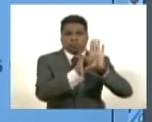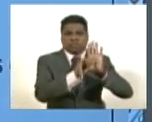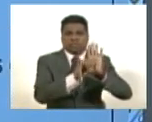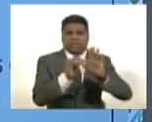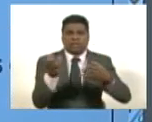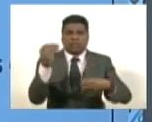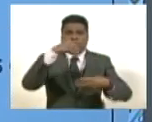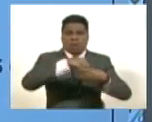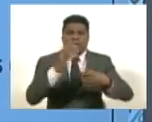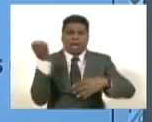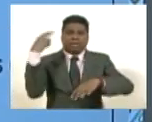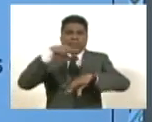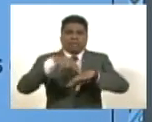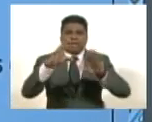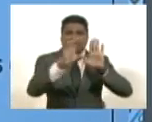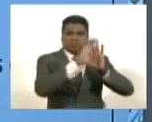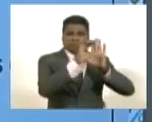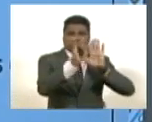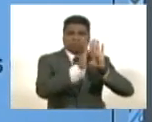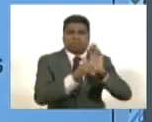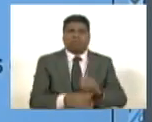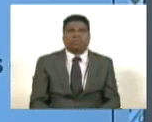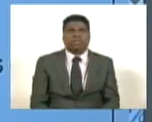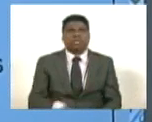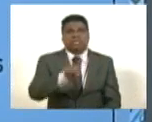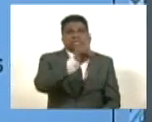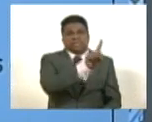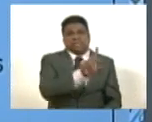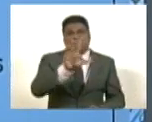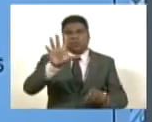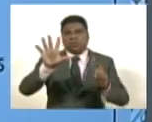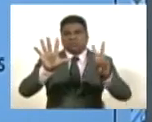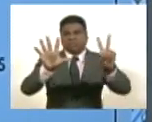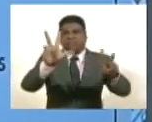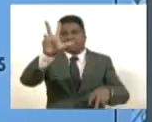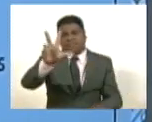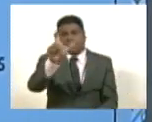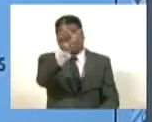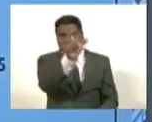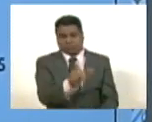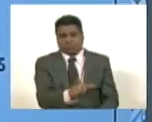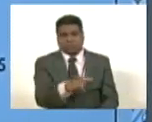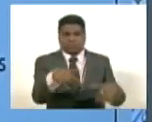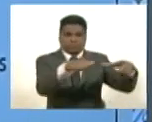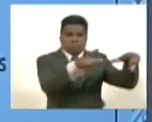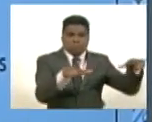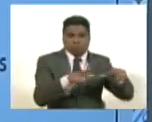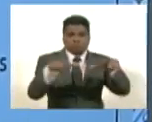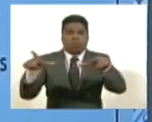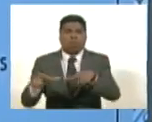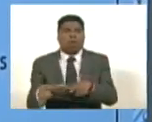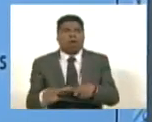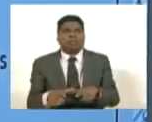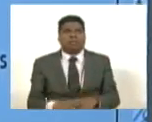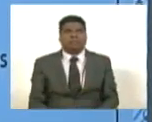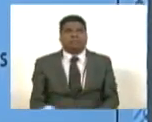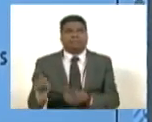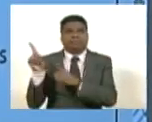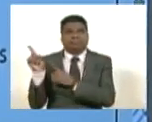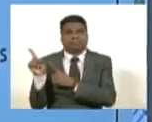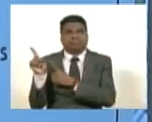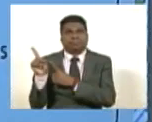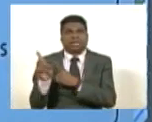Nacional. Los 173 constituyentes sectoriales quedan conformados,